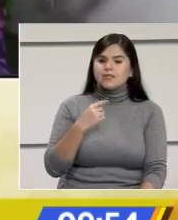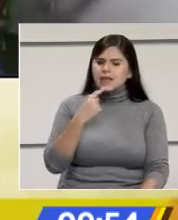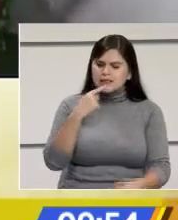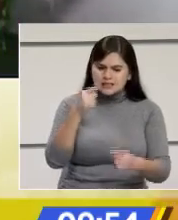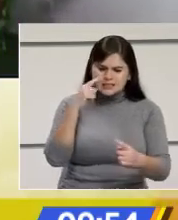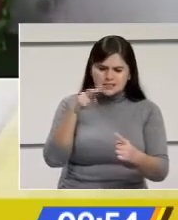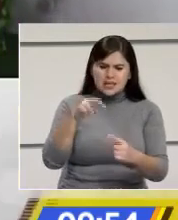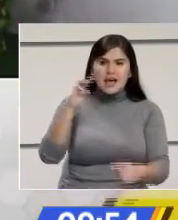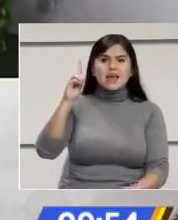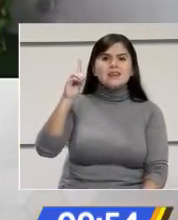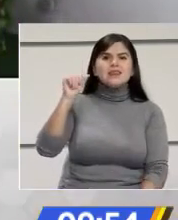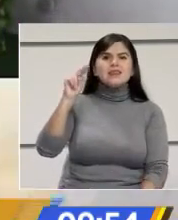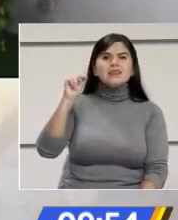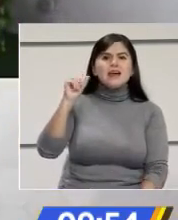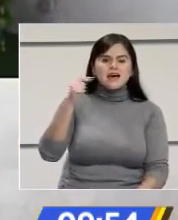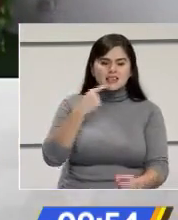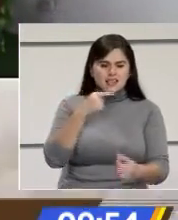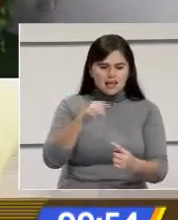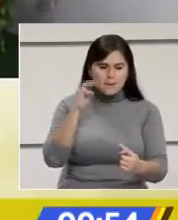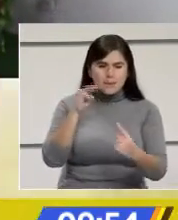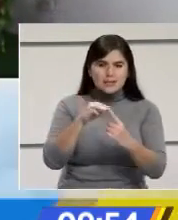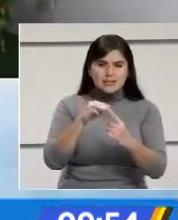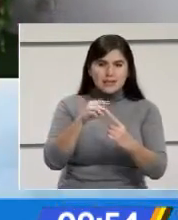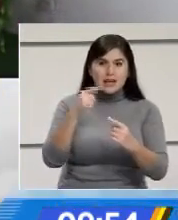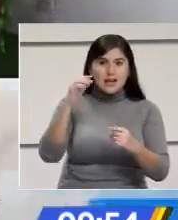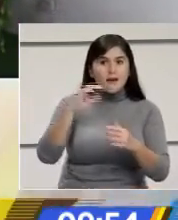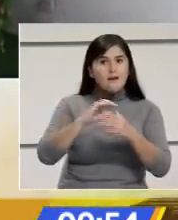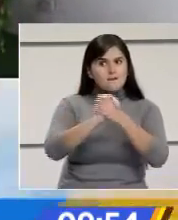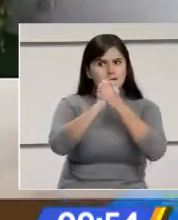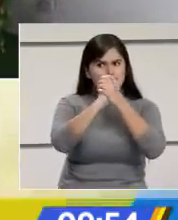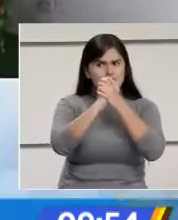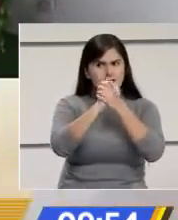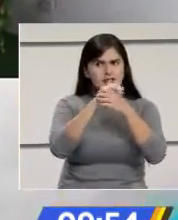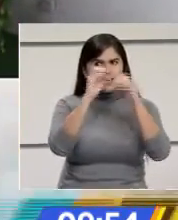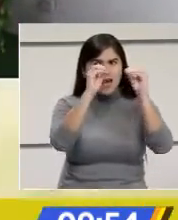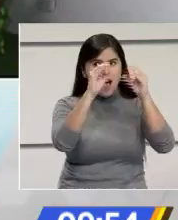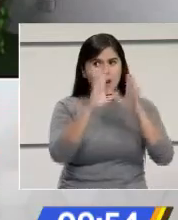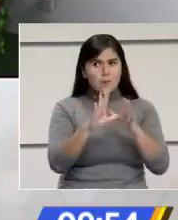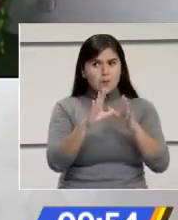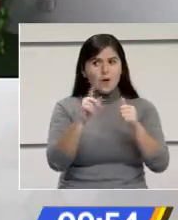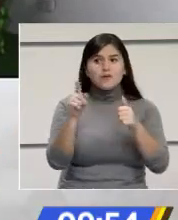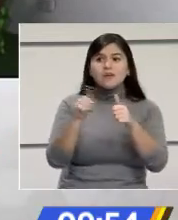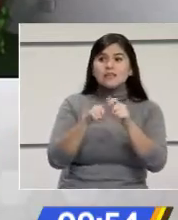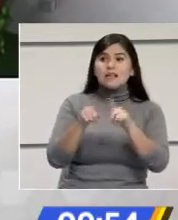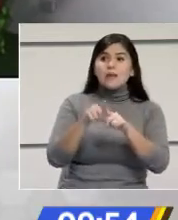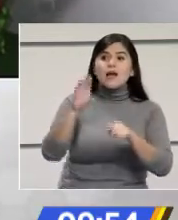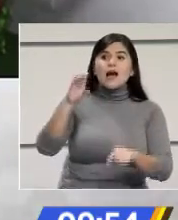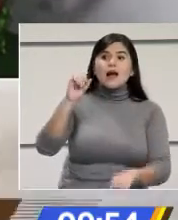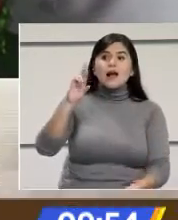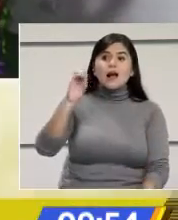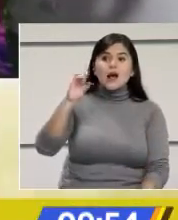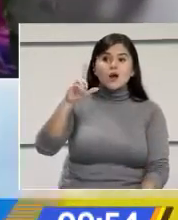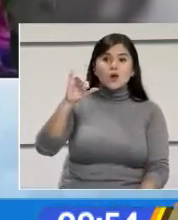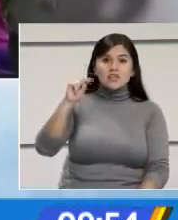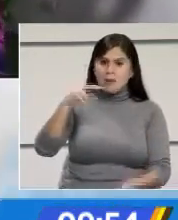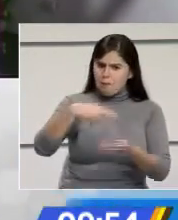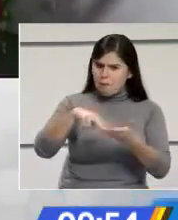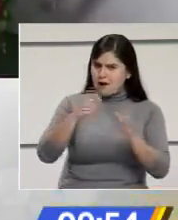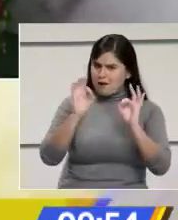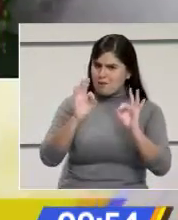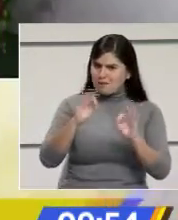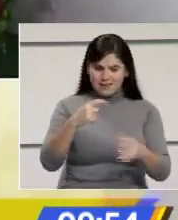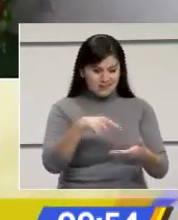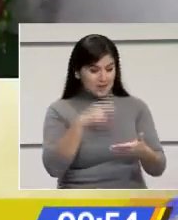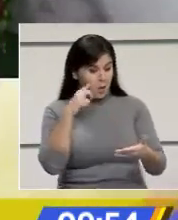Méndez. Saludos a mi mamá Ingrid Jiménez, felicidades el profe y a Carolina que bailan súper bien. Ay, gracias, Danita, gracias, Danita. Siempre la apoyo, Danita. Decirles que en